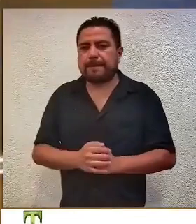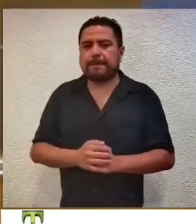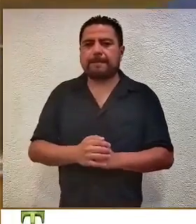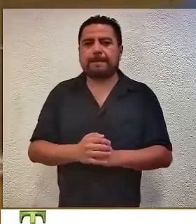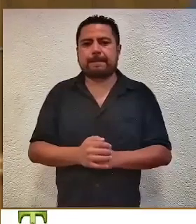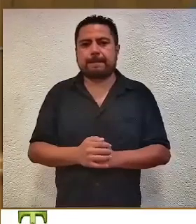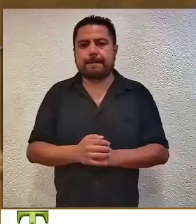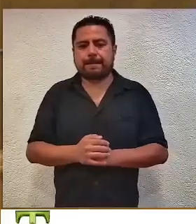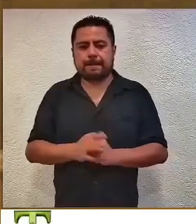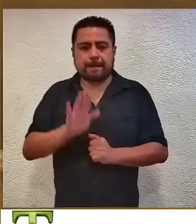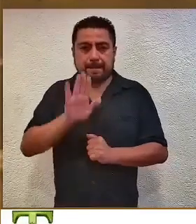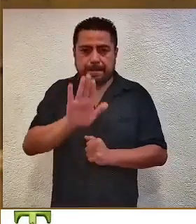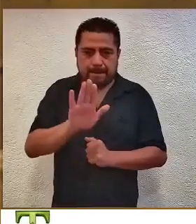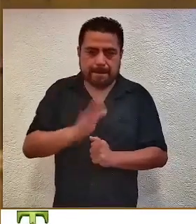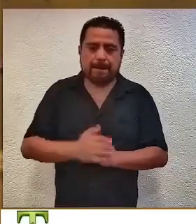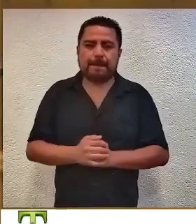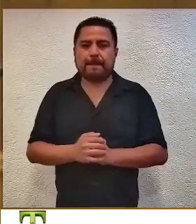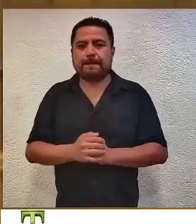A ver,